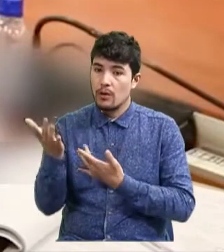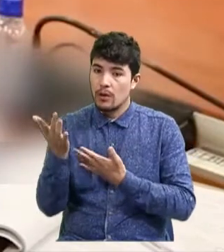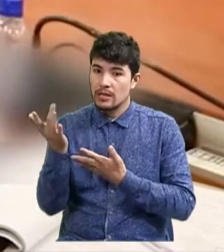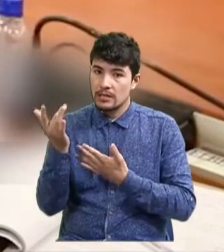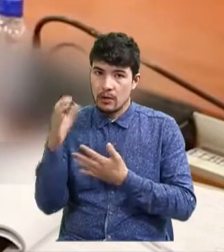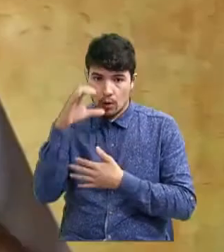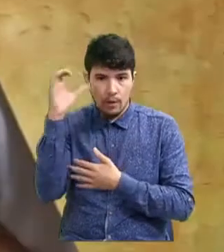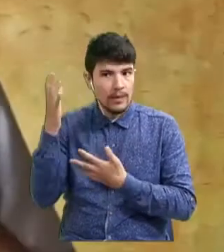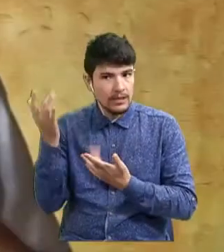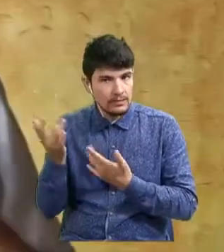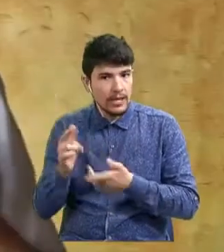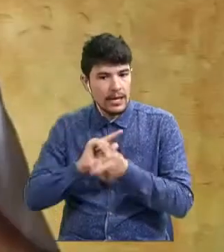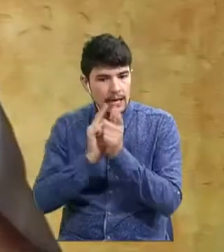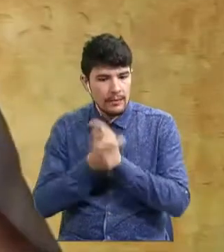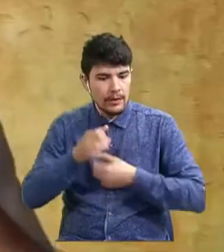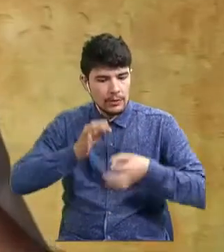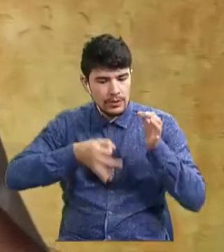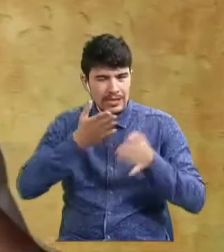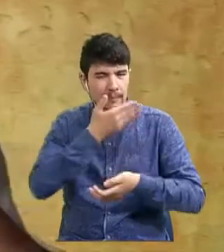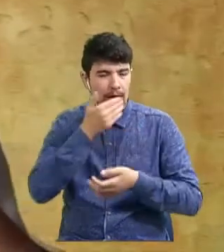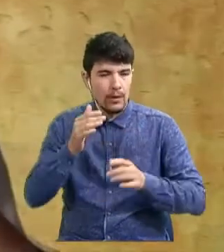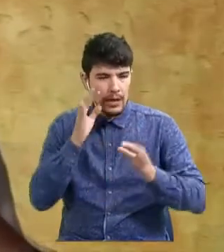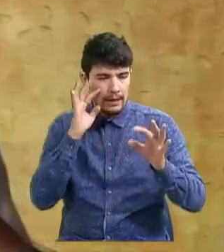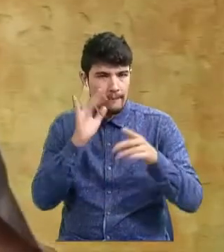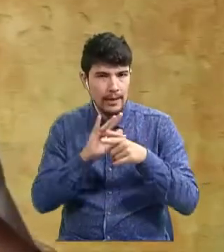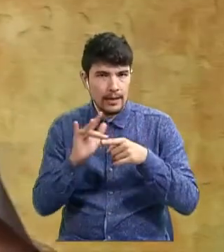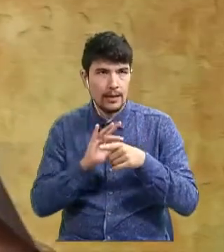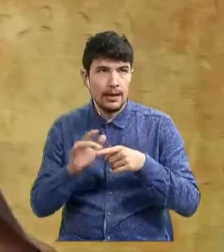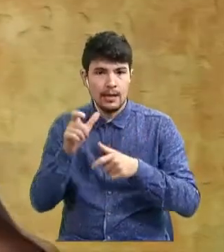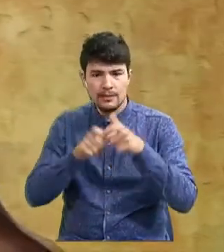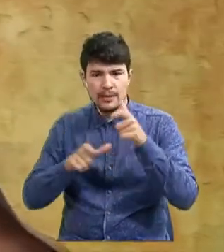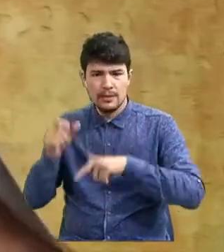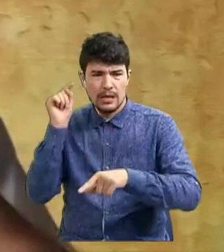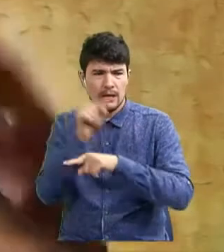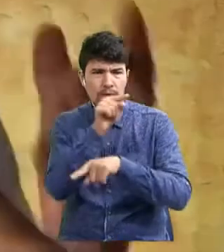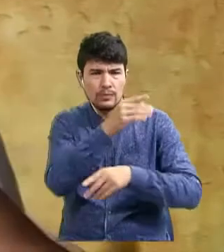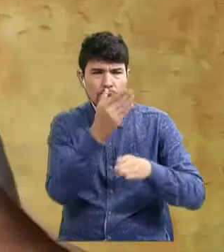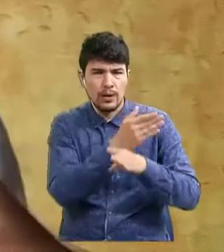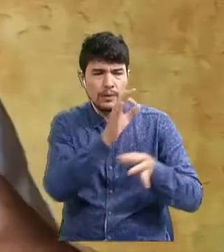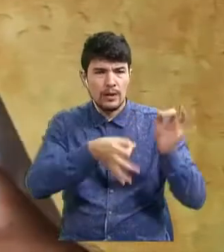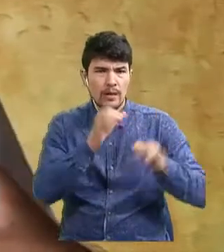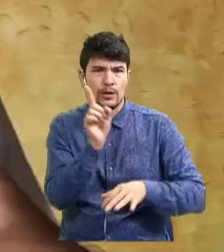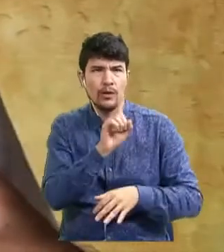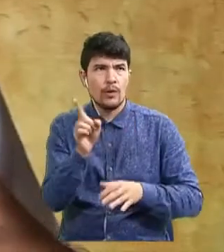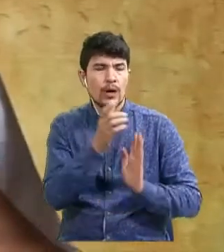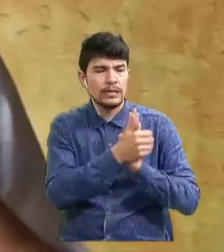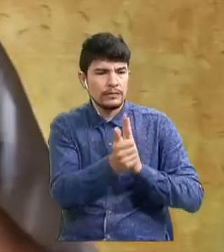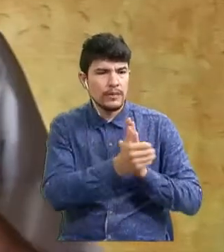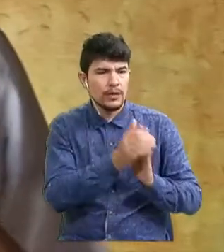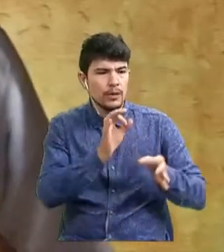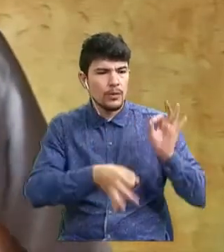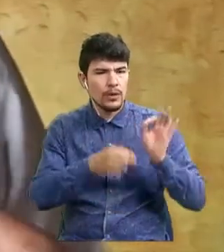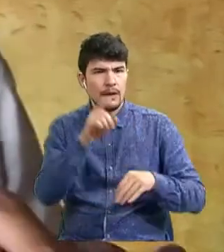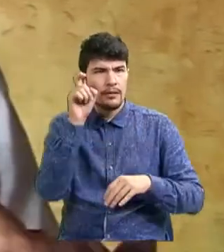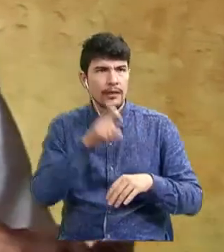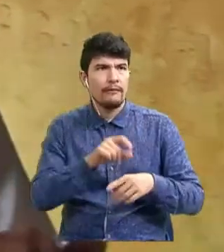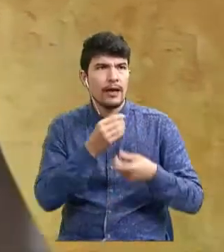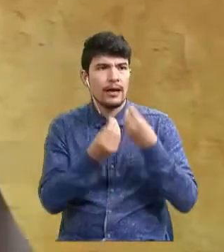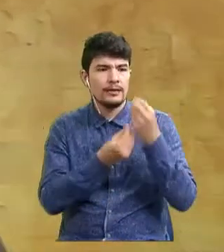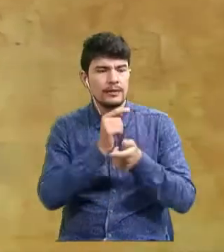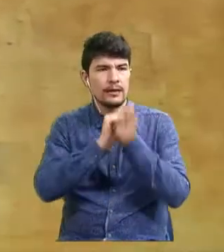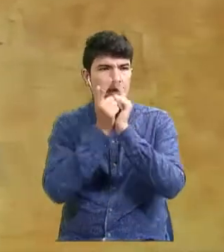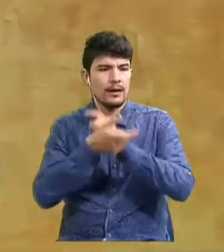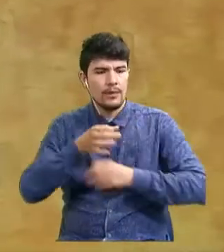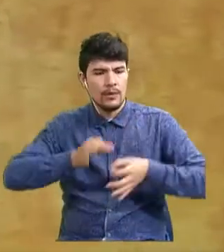judicial. Yo creo que la gente no debe decidir sobre los problemas jurídicos, son los expertos en jurídica quienes deben hacer las transformaciones